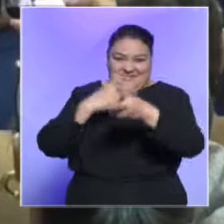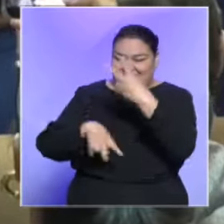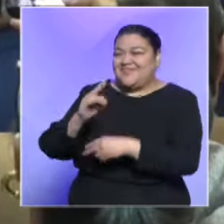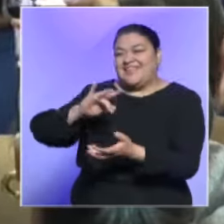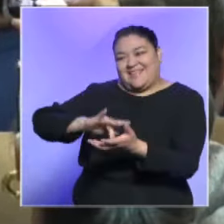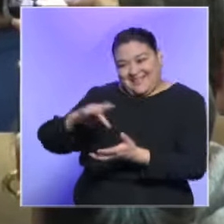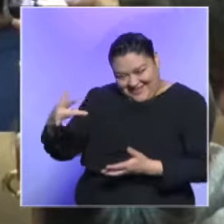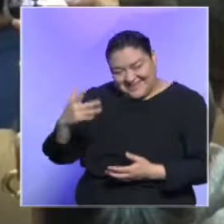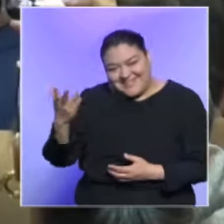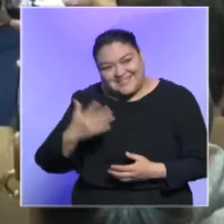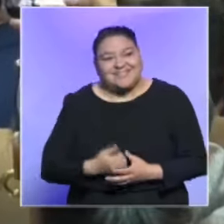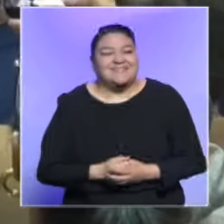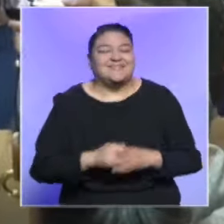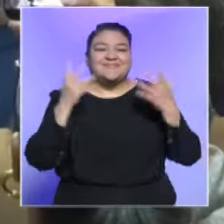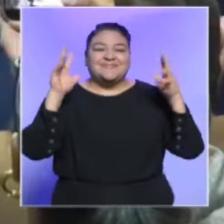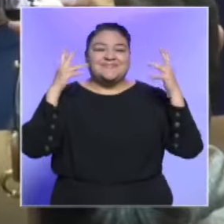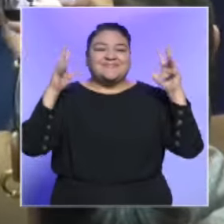nosotros.